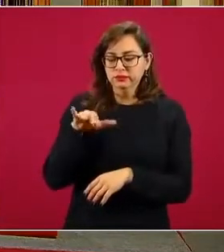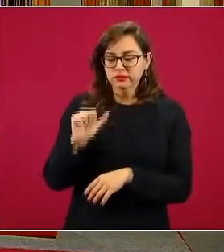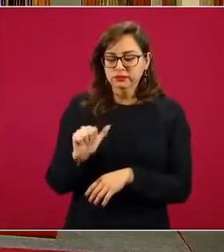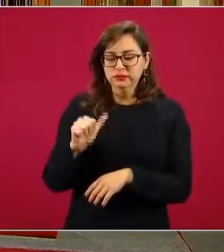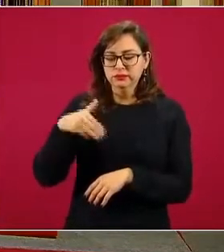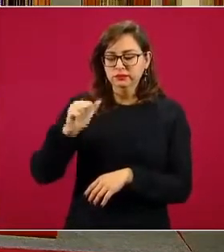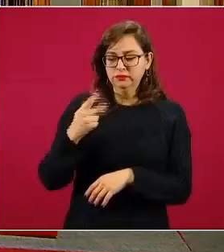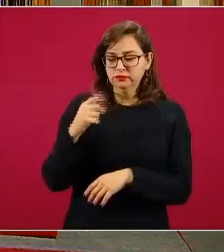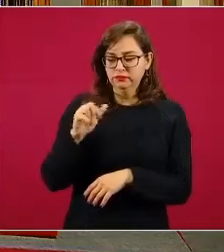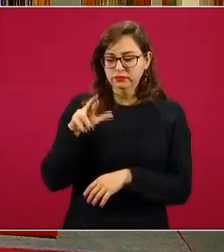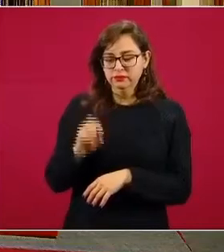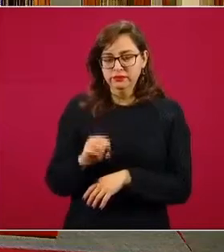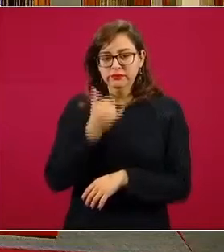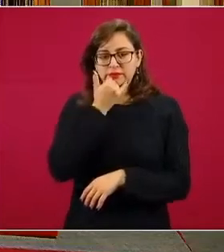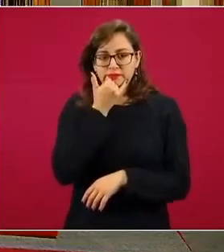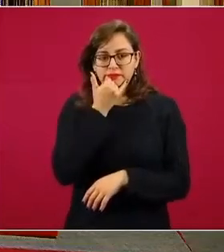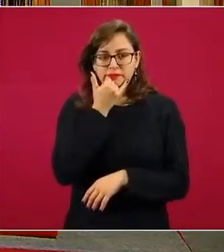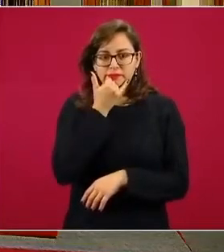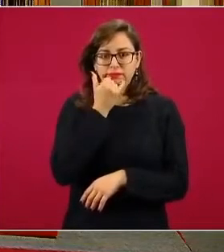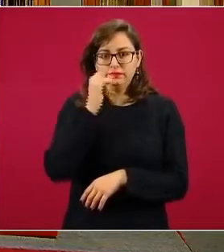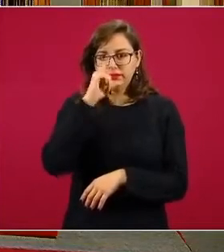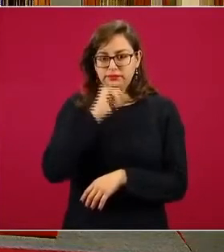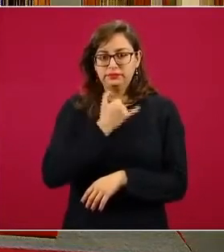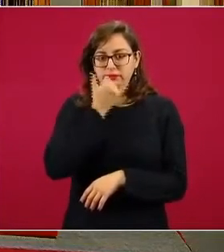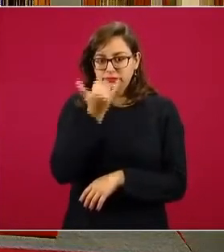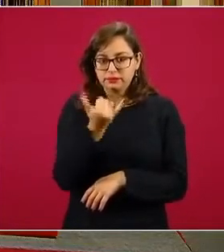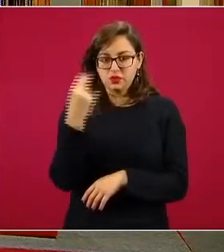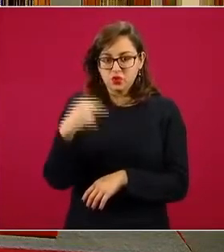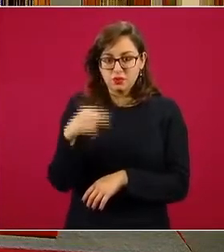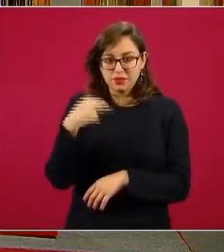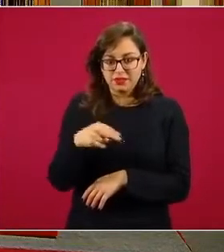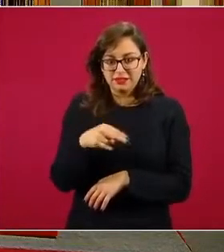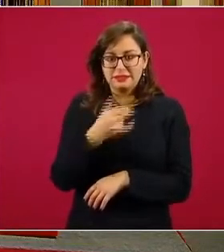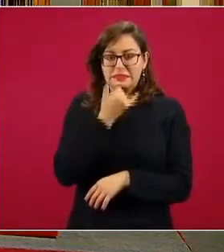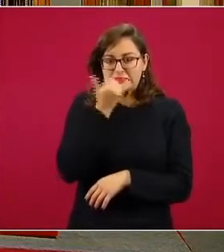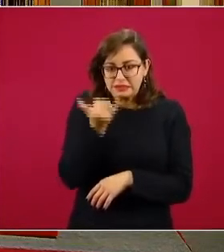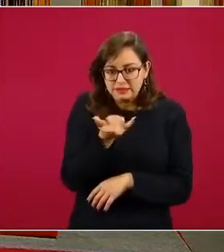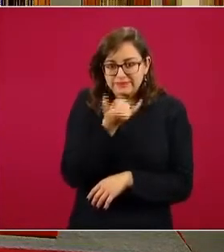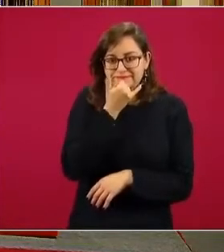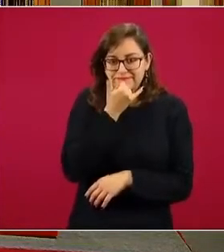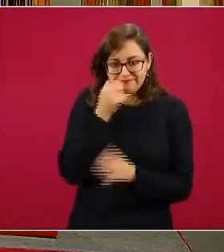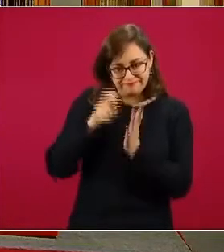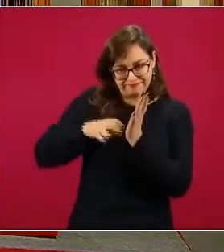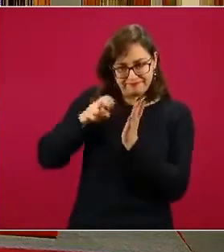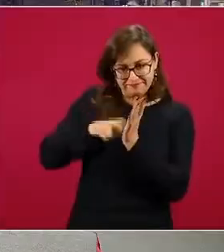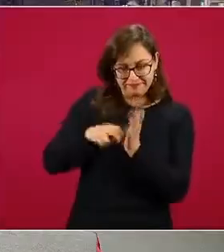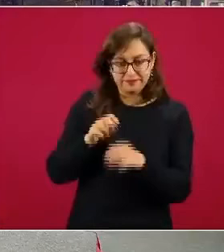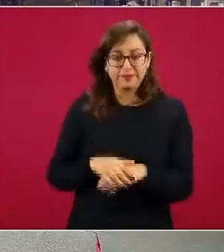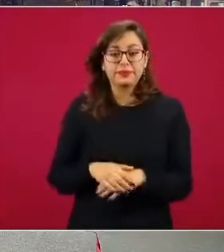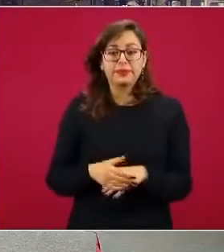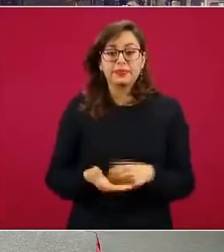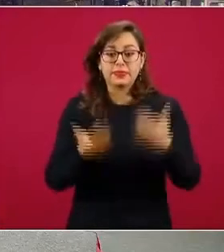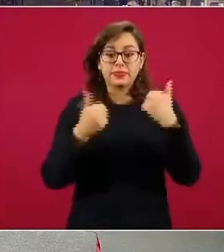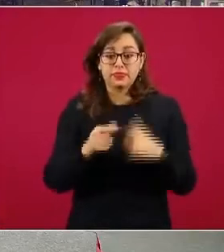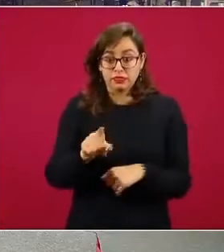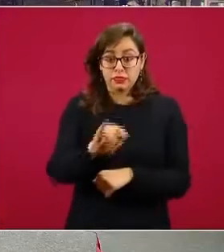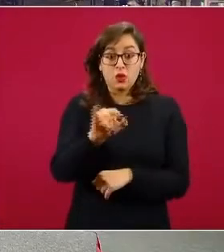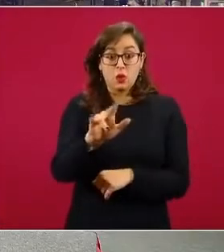por qué dije otro apellido. Gracias que me hicieron la advertencia. Vamos a pasar por acá. Juan